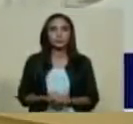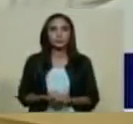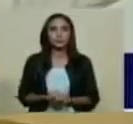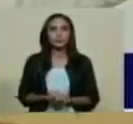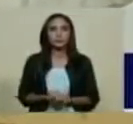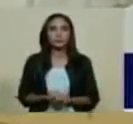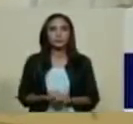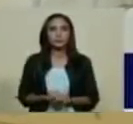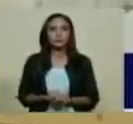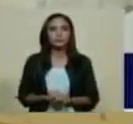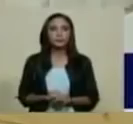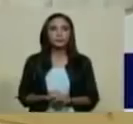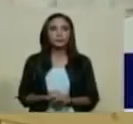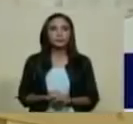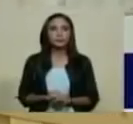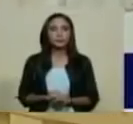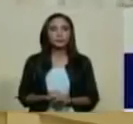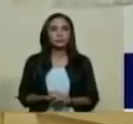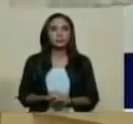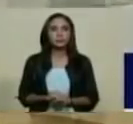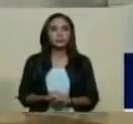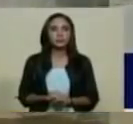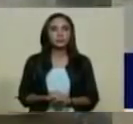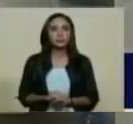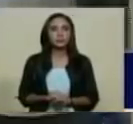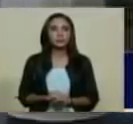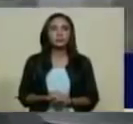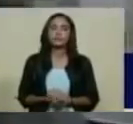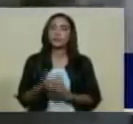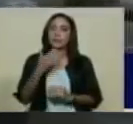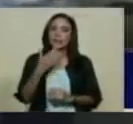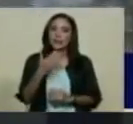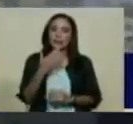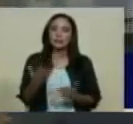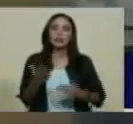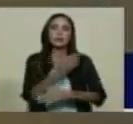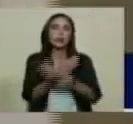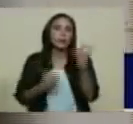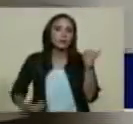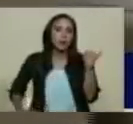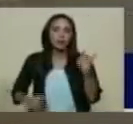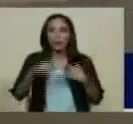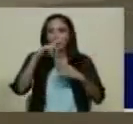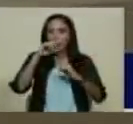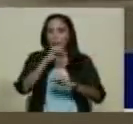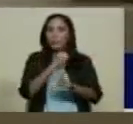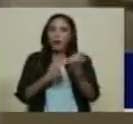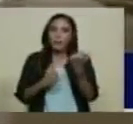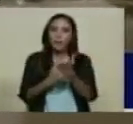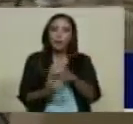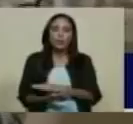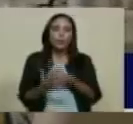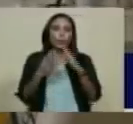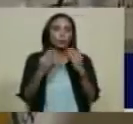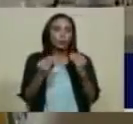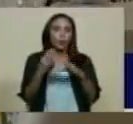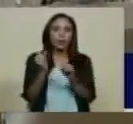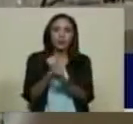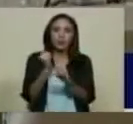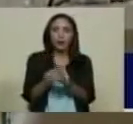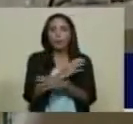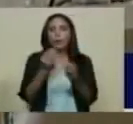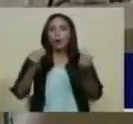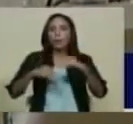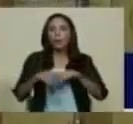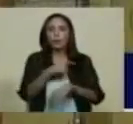alimentos. Bueno, muchísimas gracias, presidente, por todo el apoyo que usted ha brindado en esta gestión a través del convenio